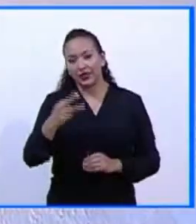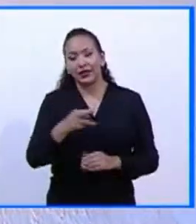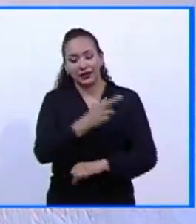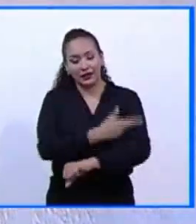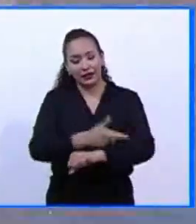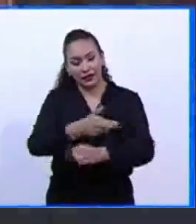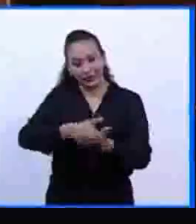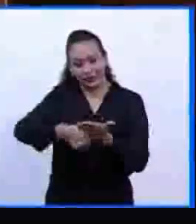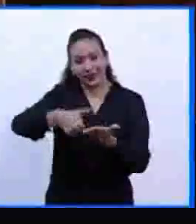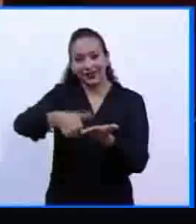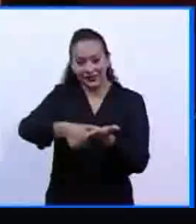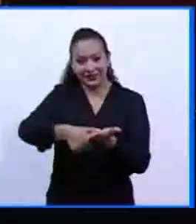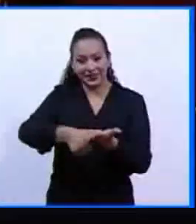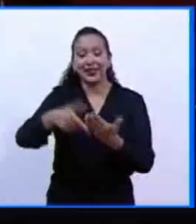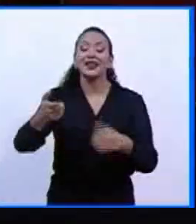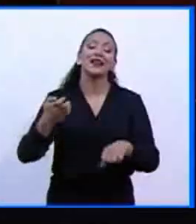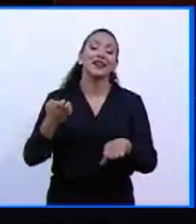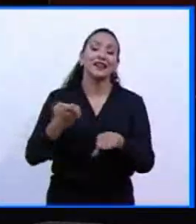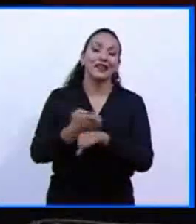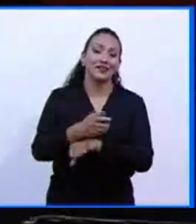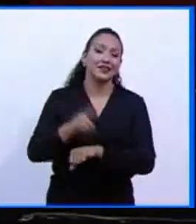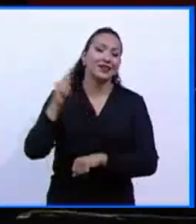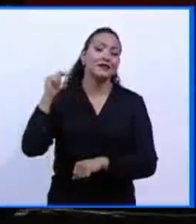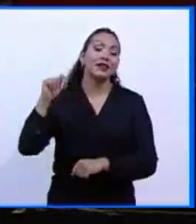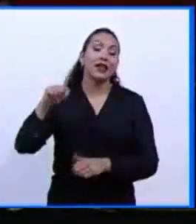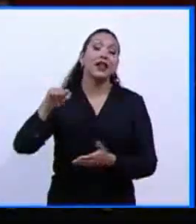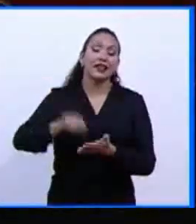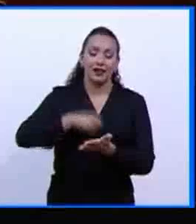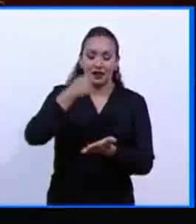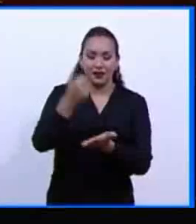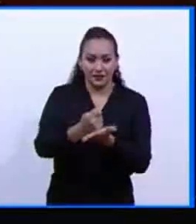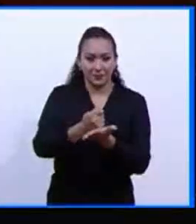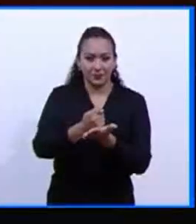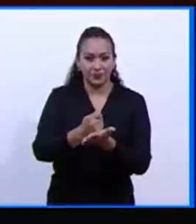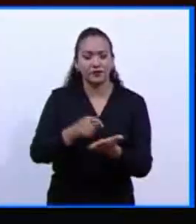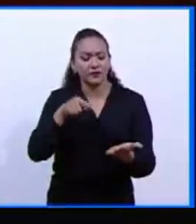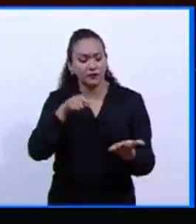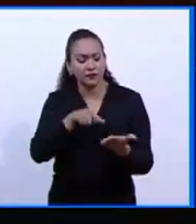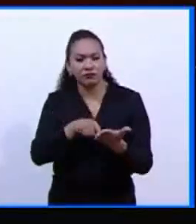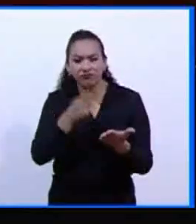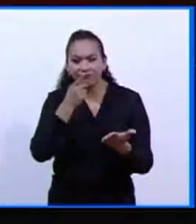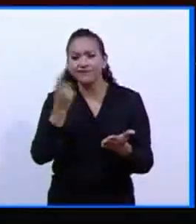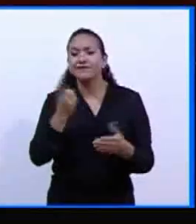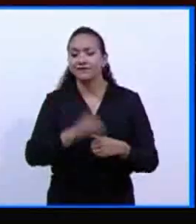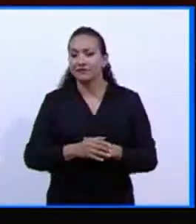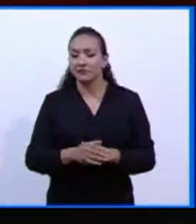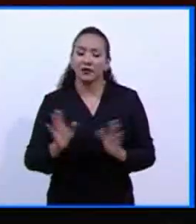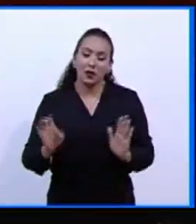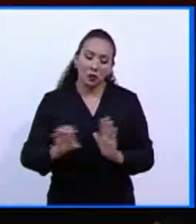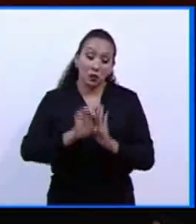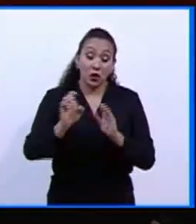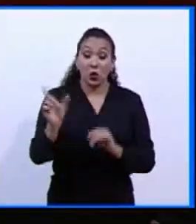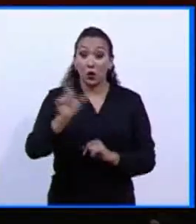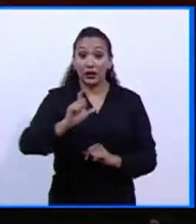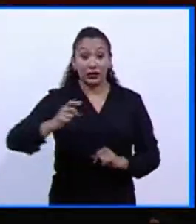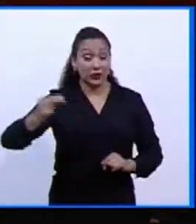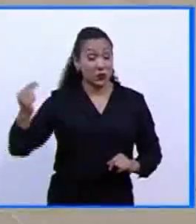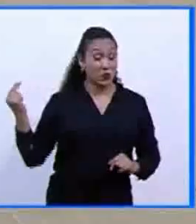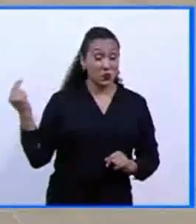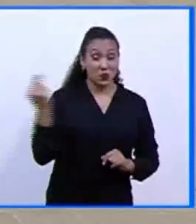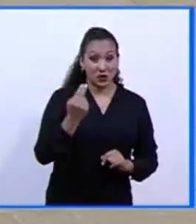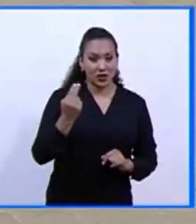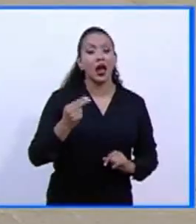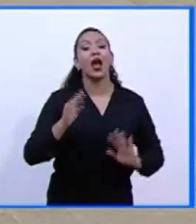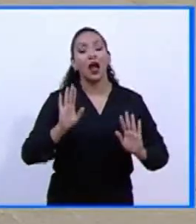Procedimientos Civiles del Estado de Tamaulipas, disposición que establece que en casos de urgente necesidad